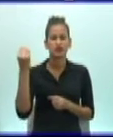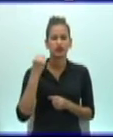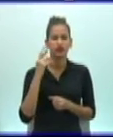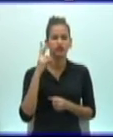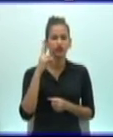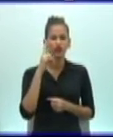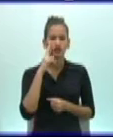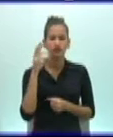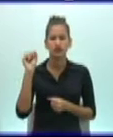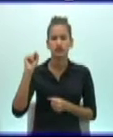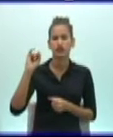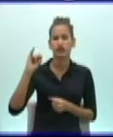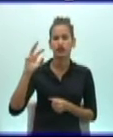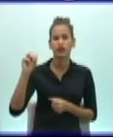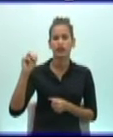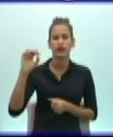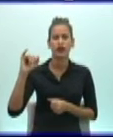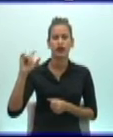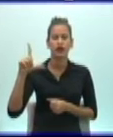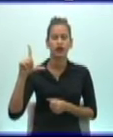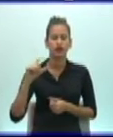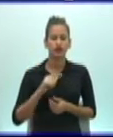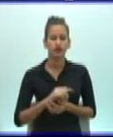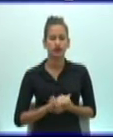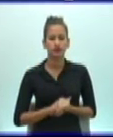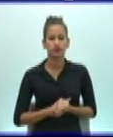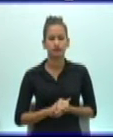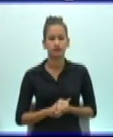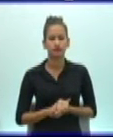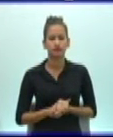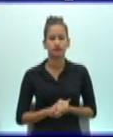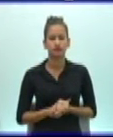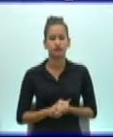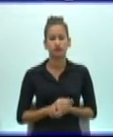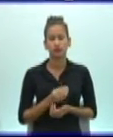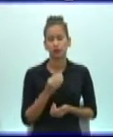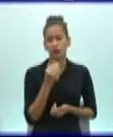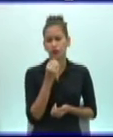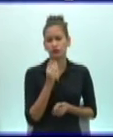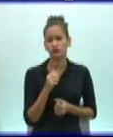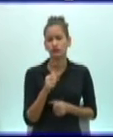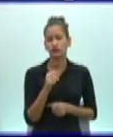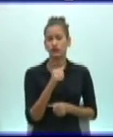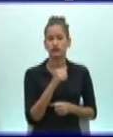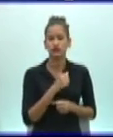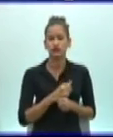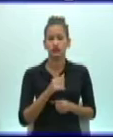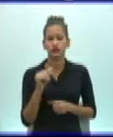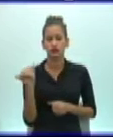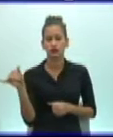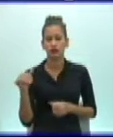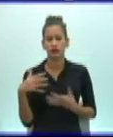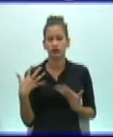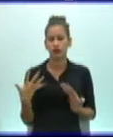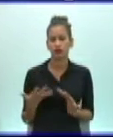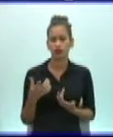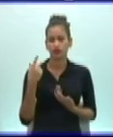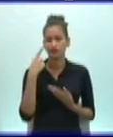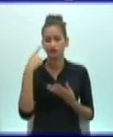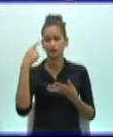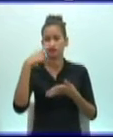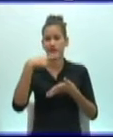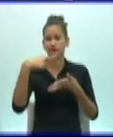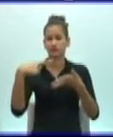comparación puede darse con el nexo como. También se puede utilizar igual que, parecido a,